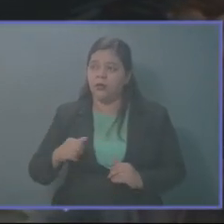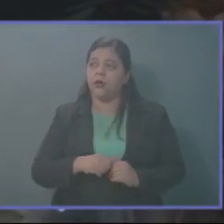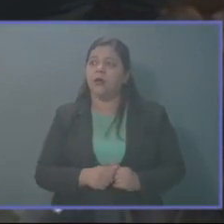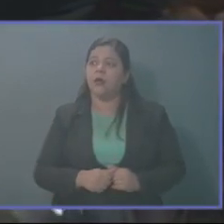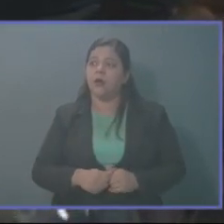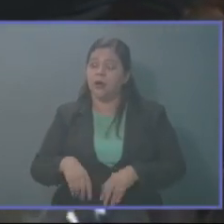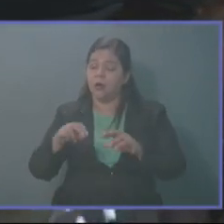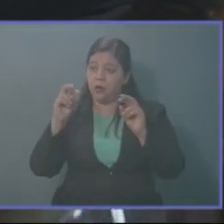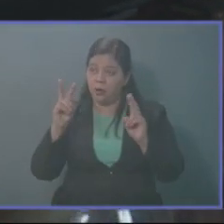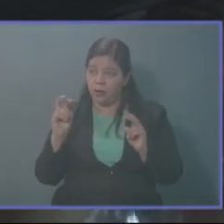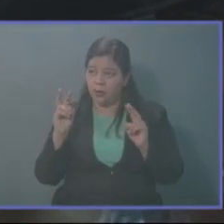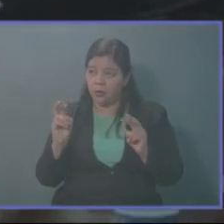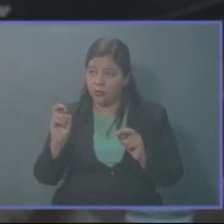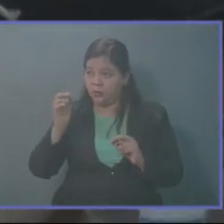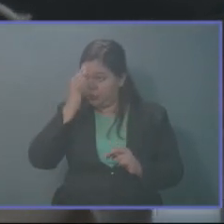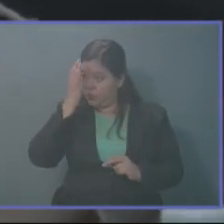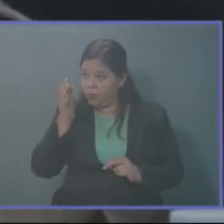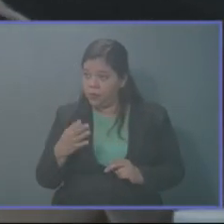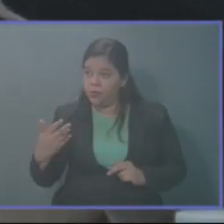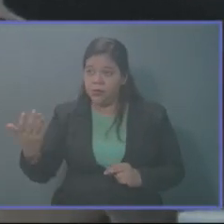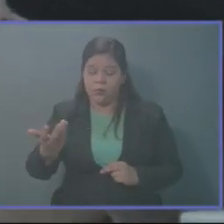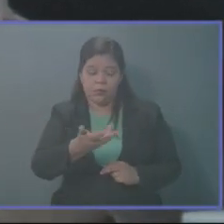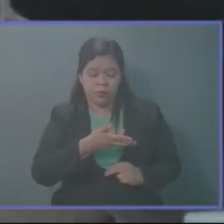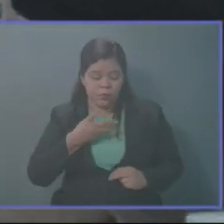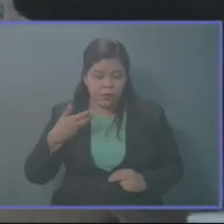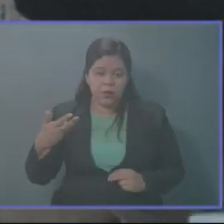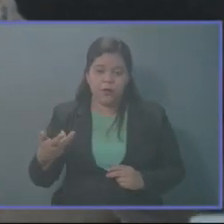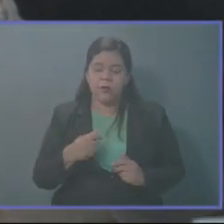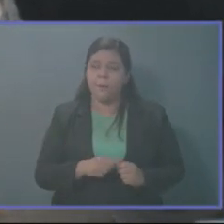un tema que creo que a todos nos ha venido